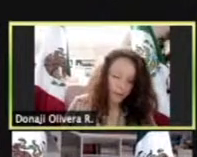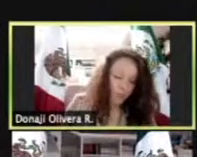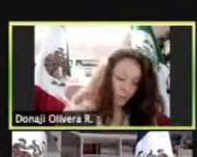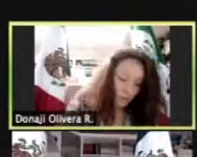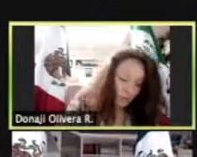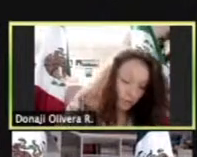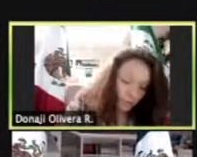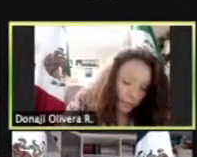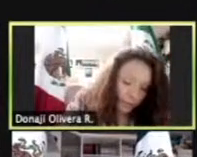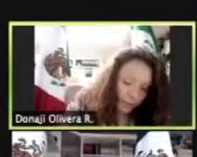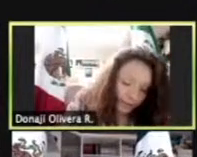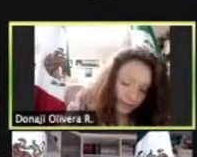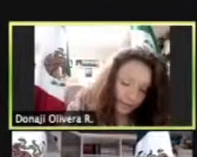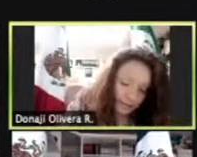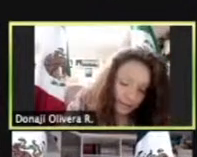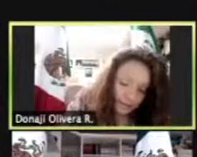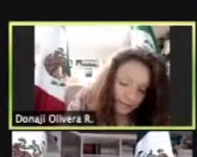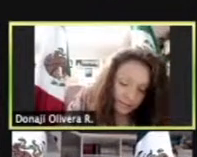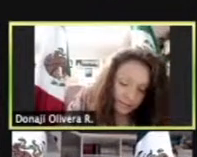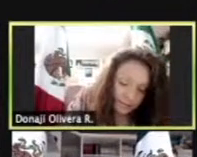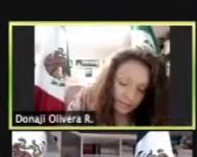voto, diputada. Gracias.